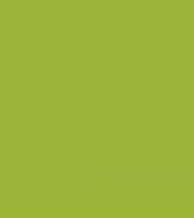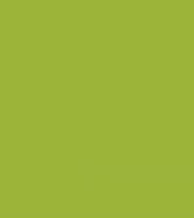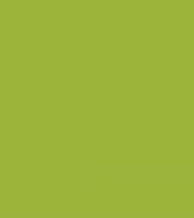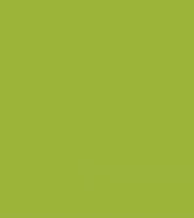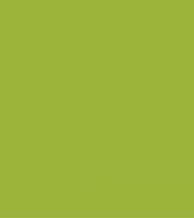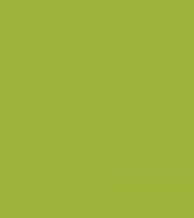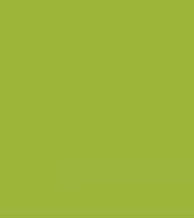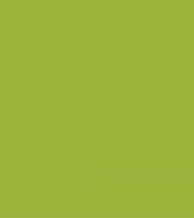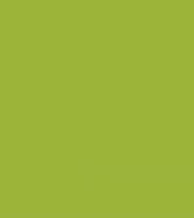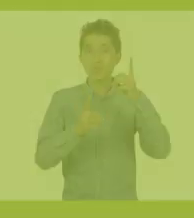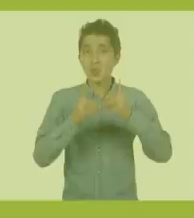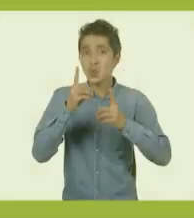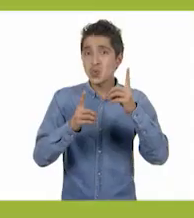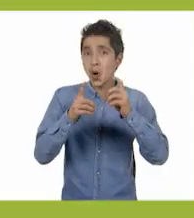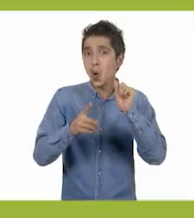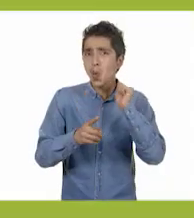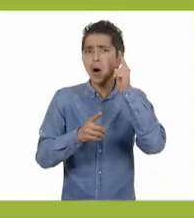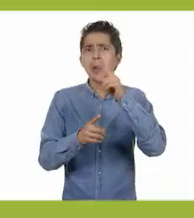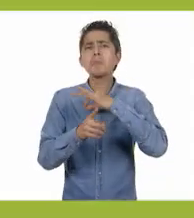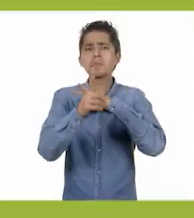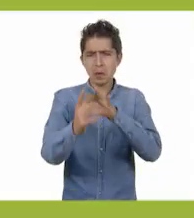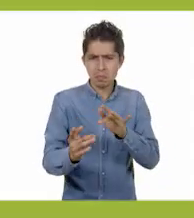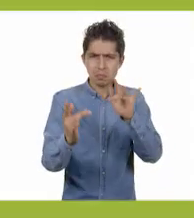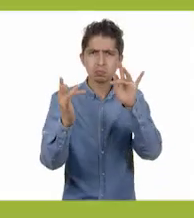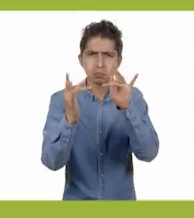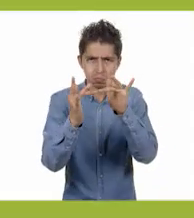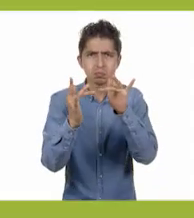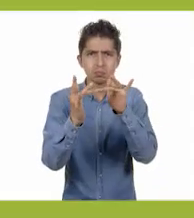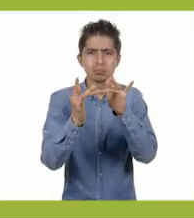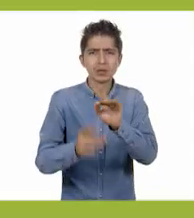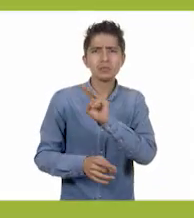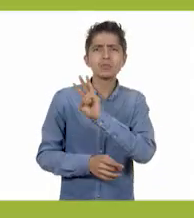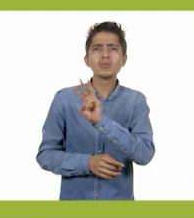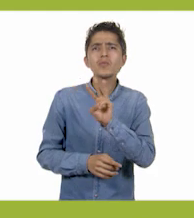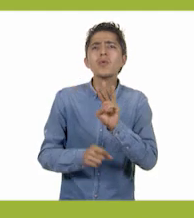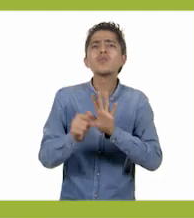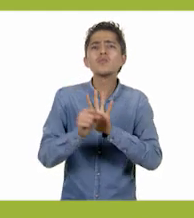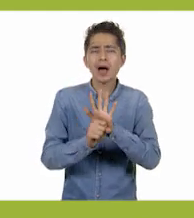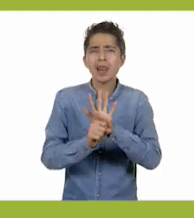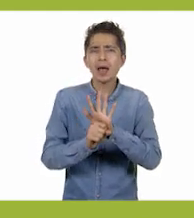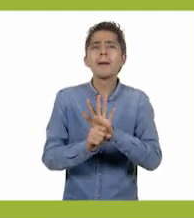Si tienes alguna duda, contáctanos. Página web